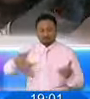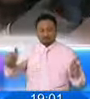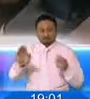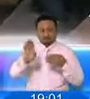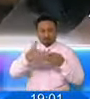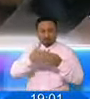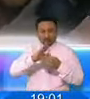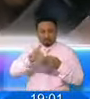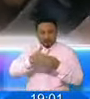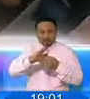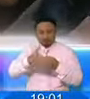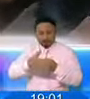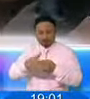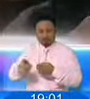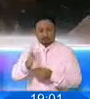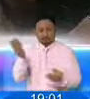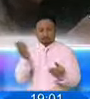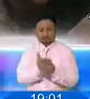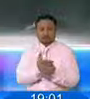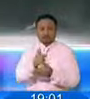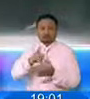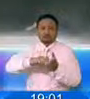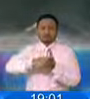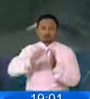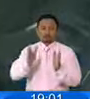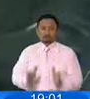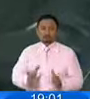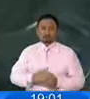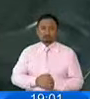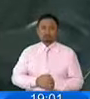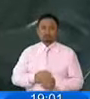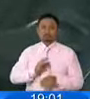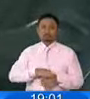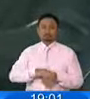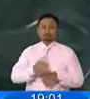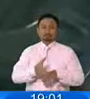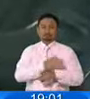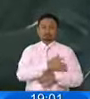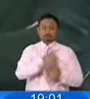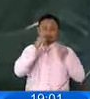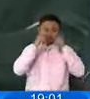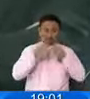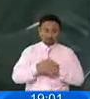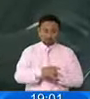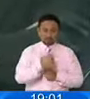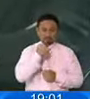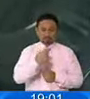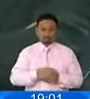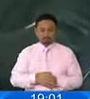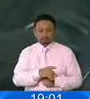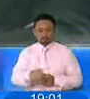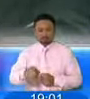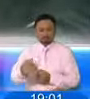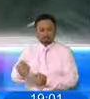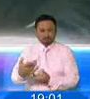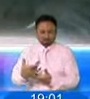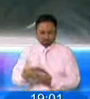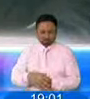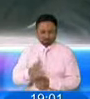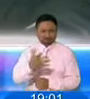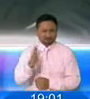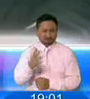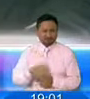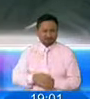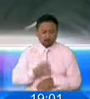incorporados en el expediente de la Contraloría. Esto en respuesta a declaraciones del fiscal general sobre la inexistencia de dicho informe con indicios